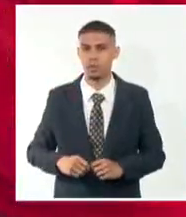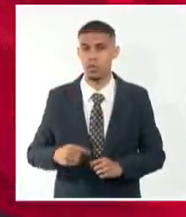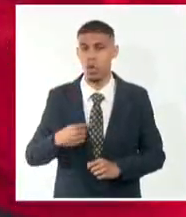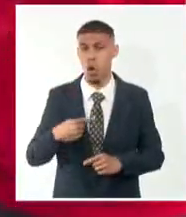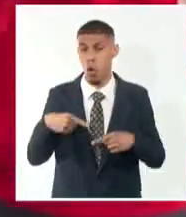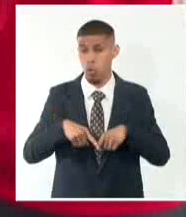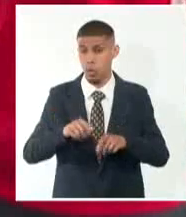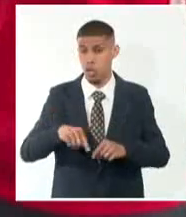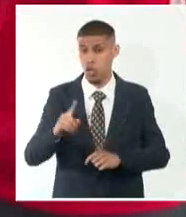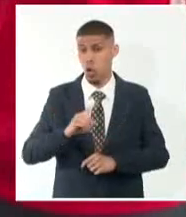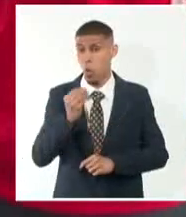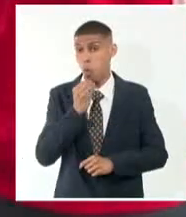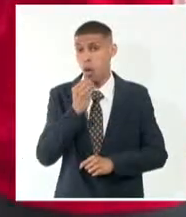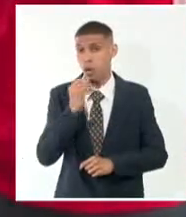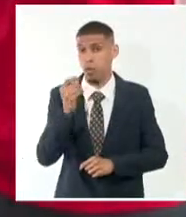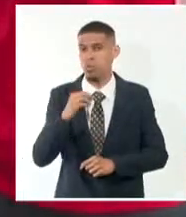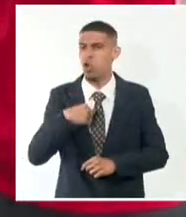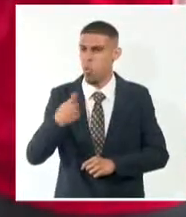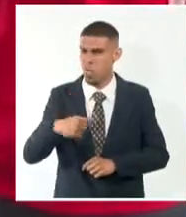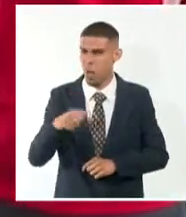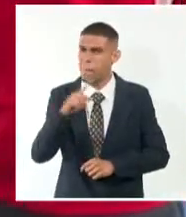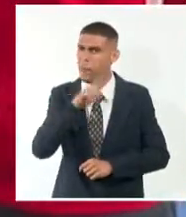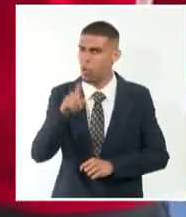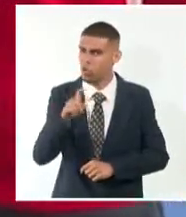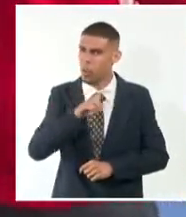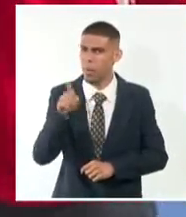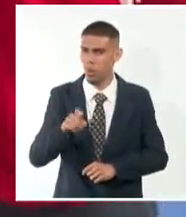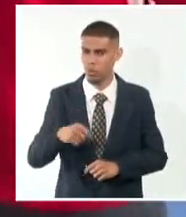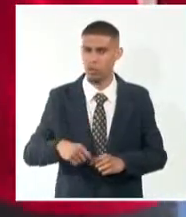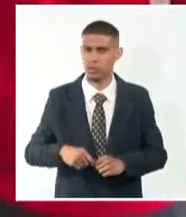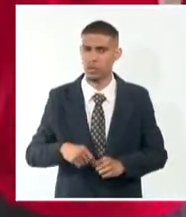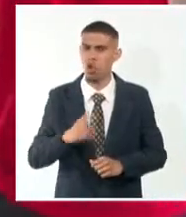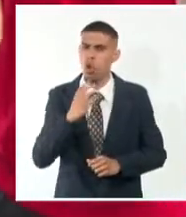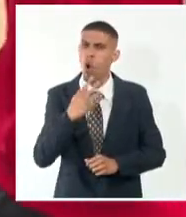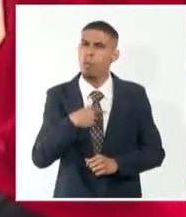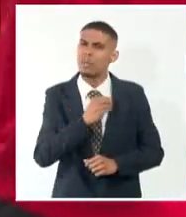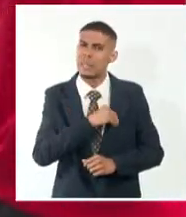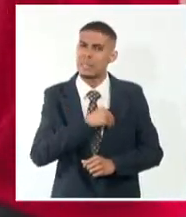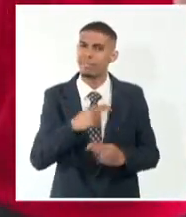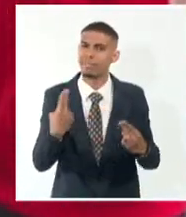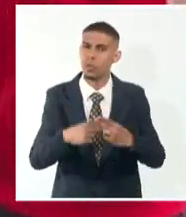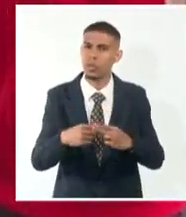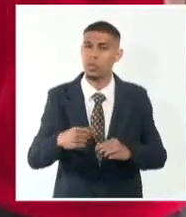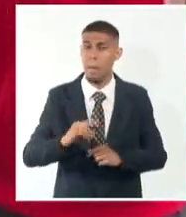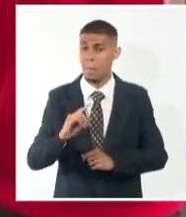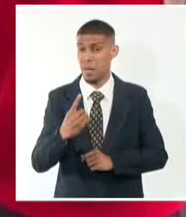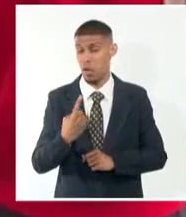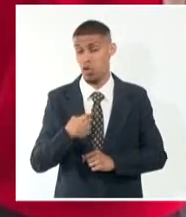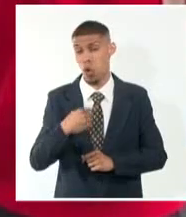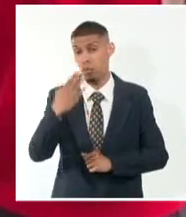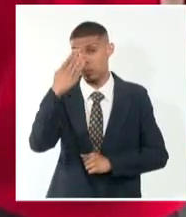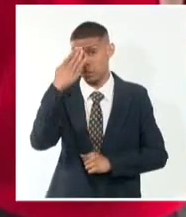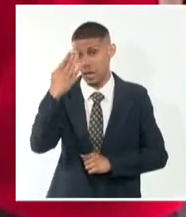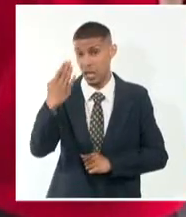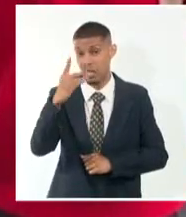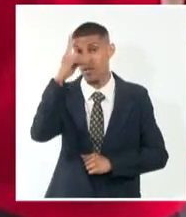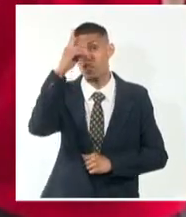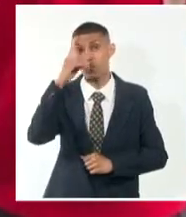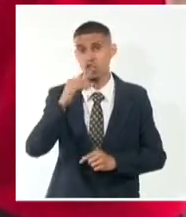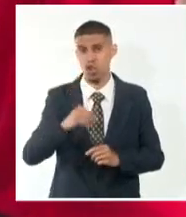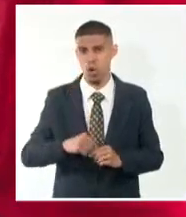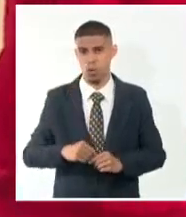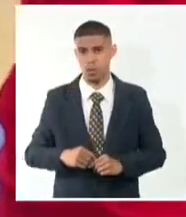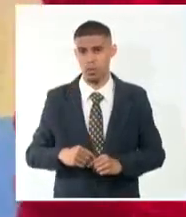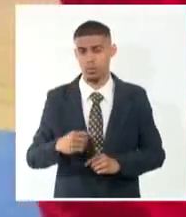puedo perder la oportunidad de entrevistarlos. Indira, dime, ¿cómo te sentiste en la competencia? Bueno, primeramente agradecida con Dios por